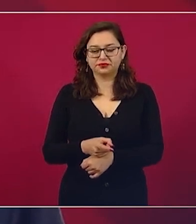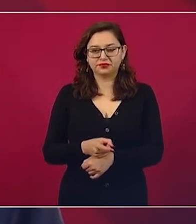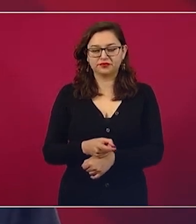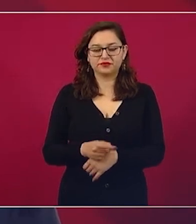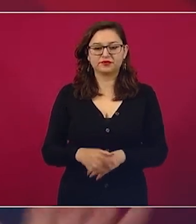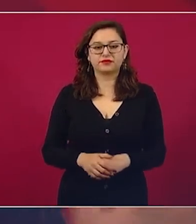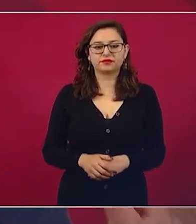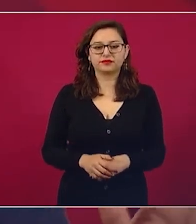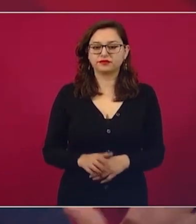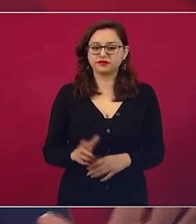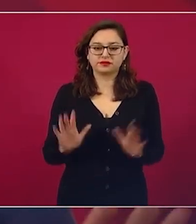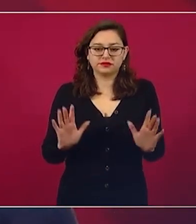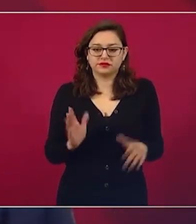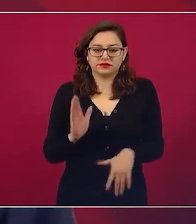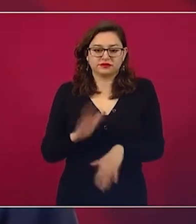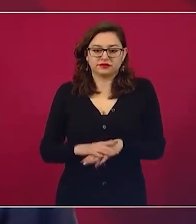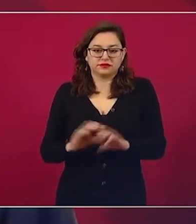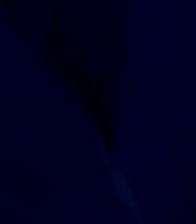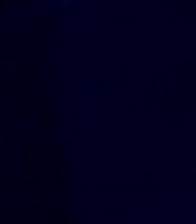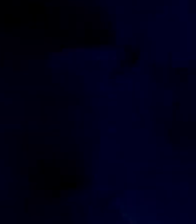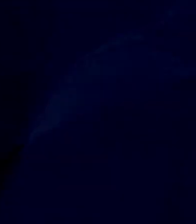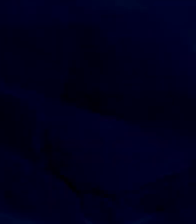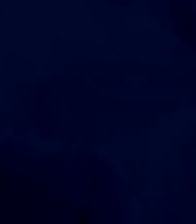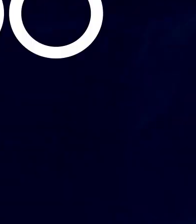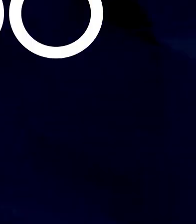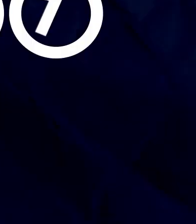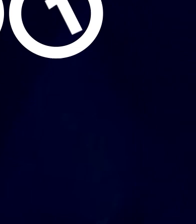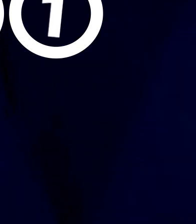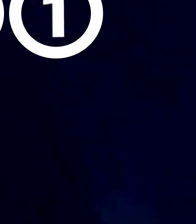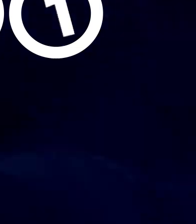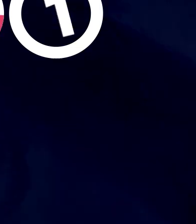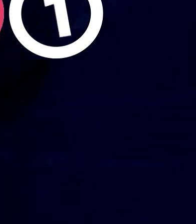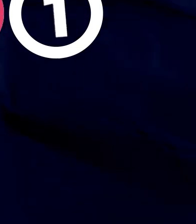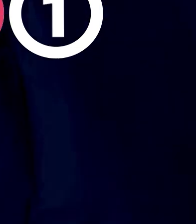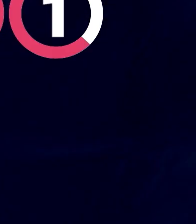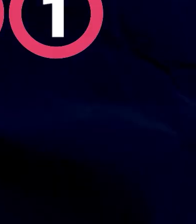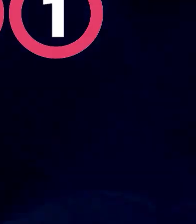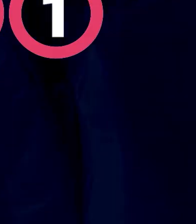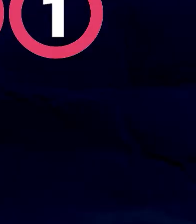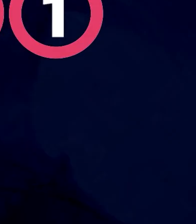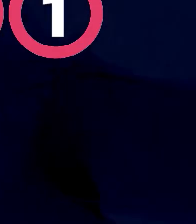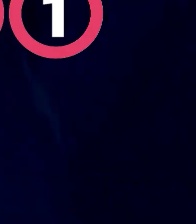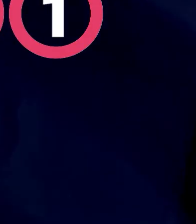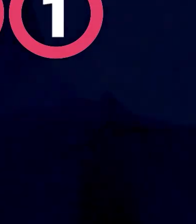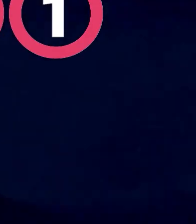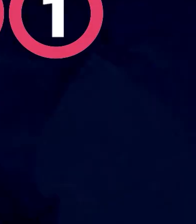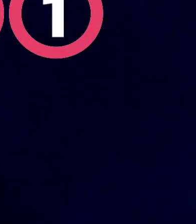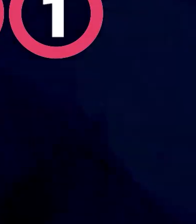Así de claro.